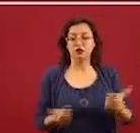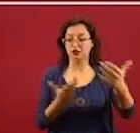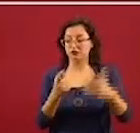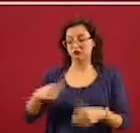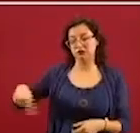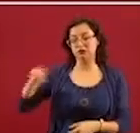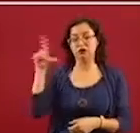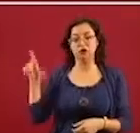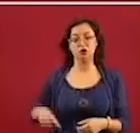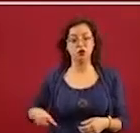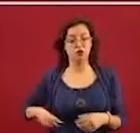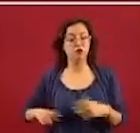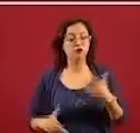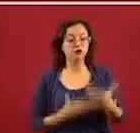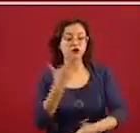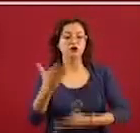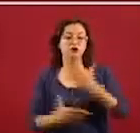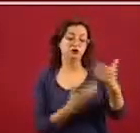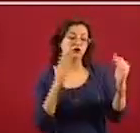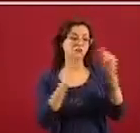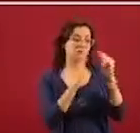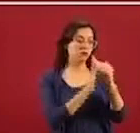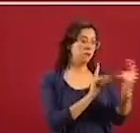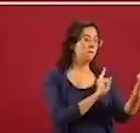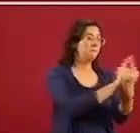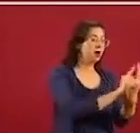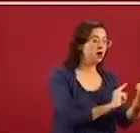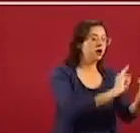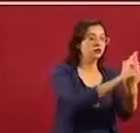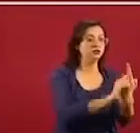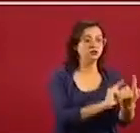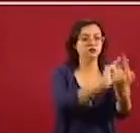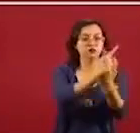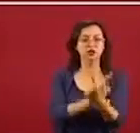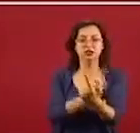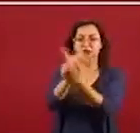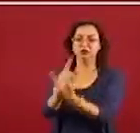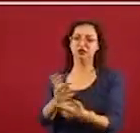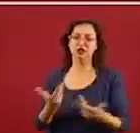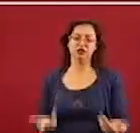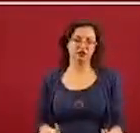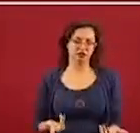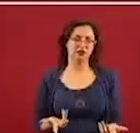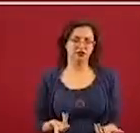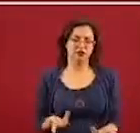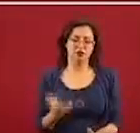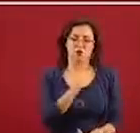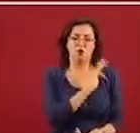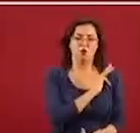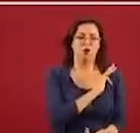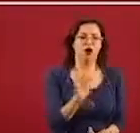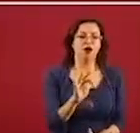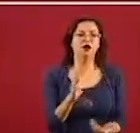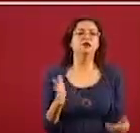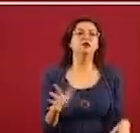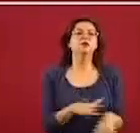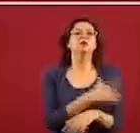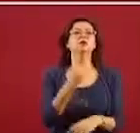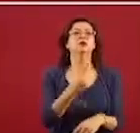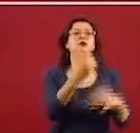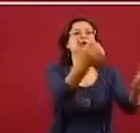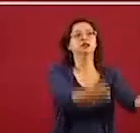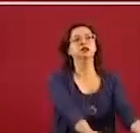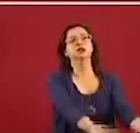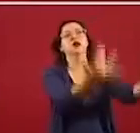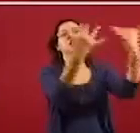nación, puedan ir a las casas en vez de que se tengan que reunir, porque aunque